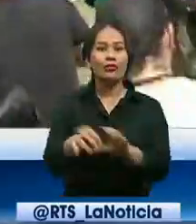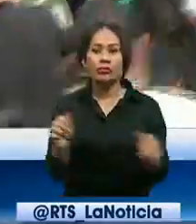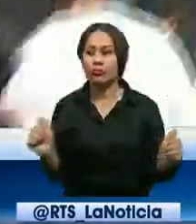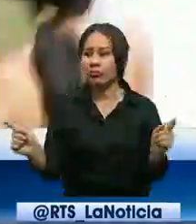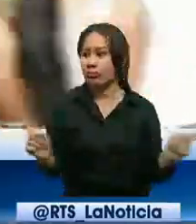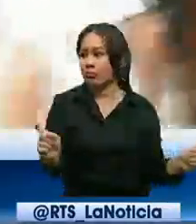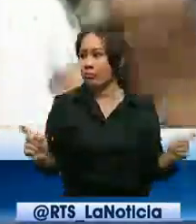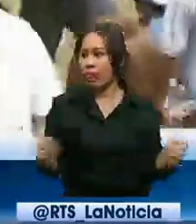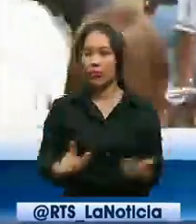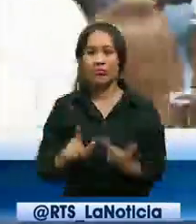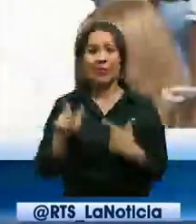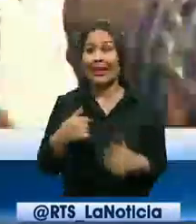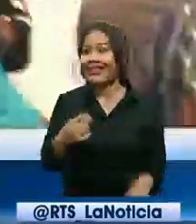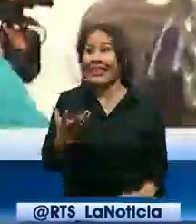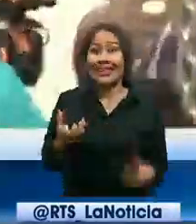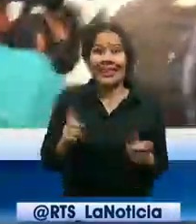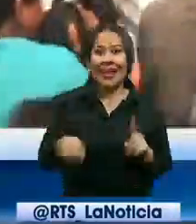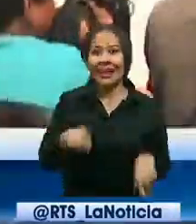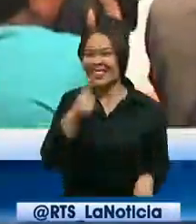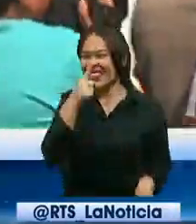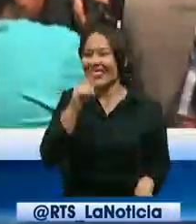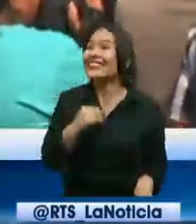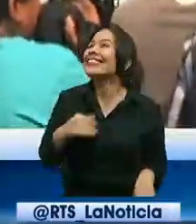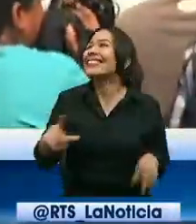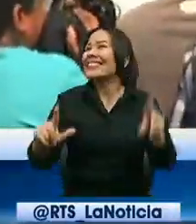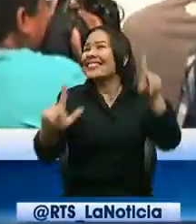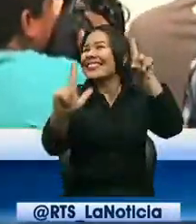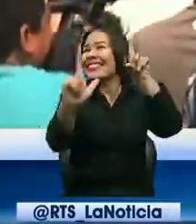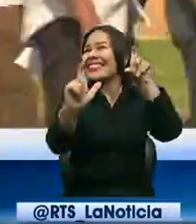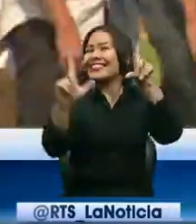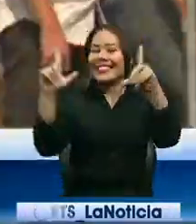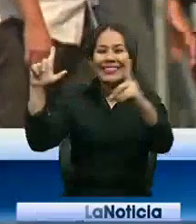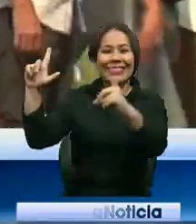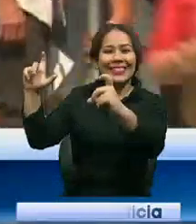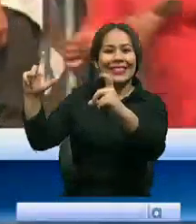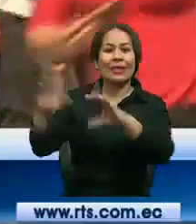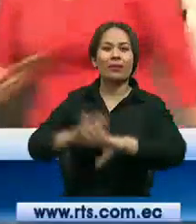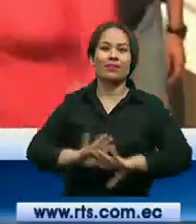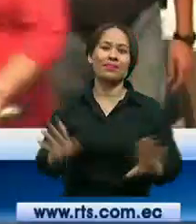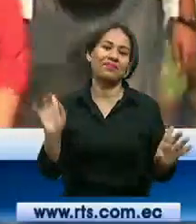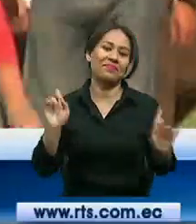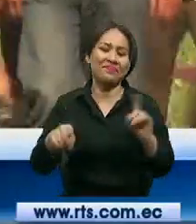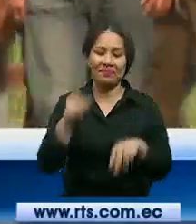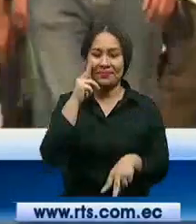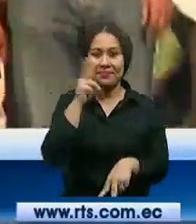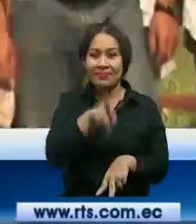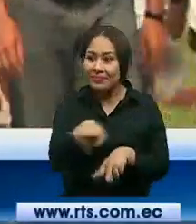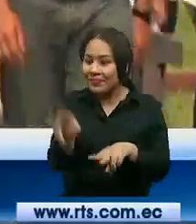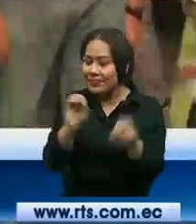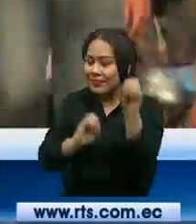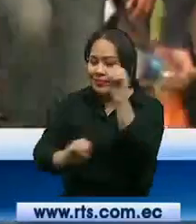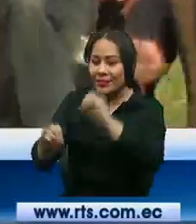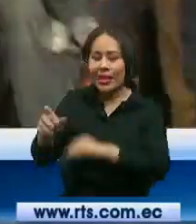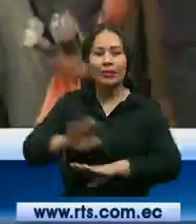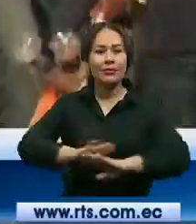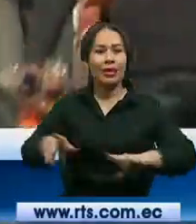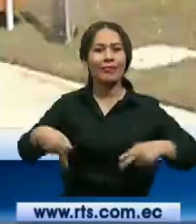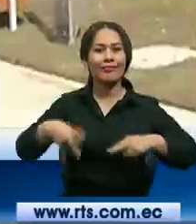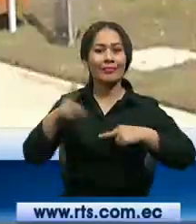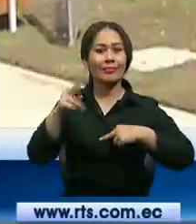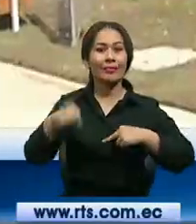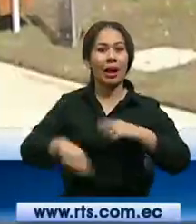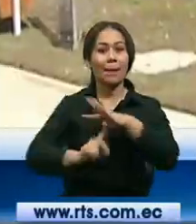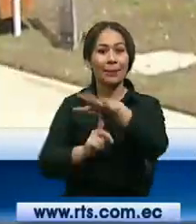seguridad para acercarse al mandatario y tomarse la foto del recuerdo. Inspeccionó las obras y aseguró que le estaba otorgando a